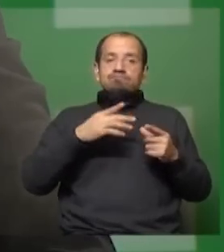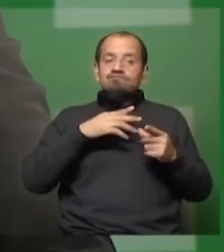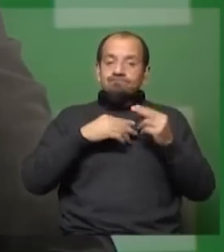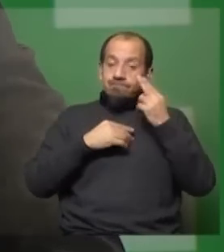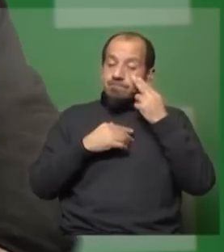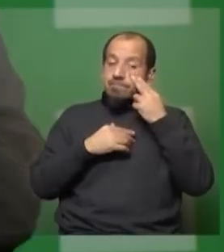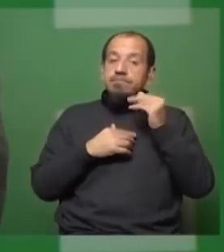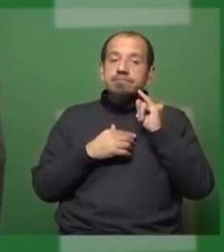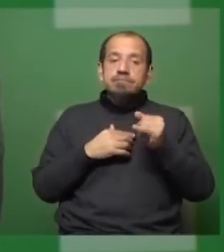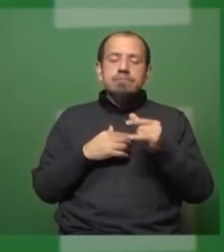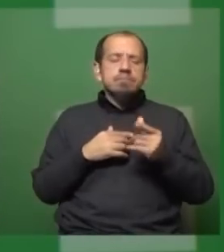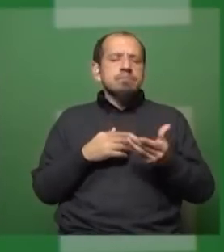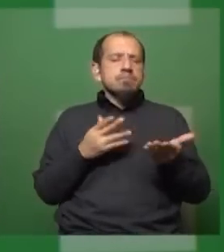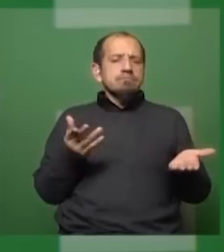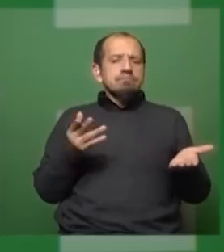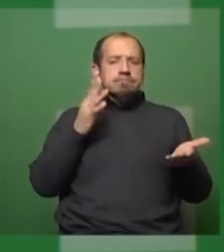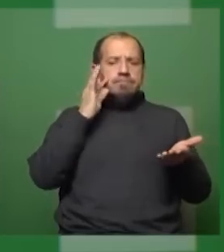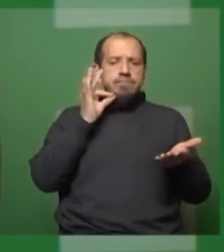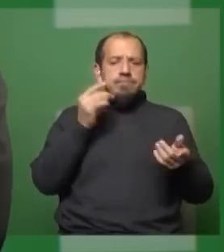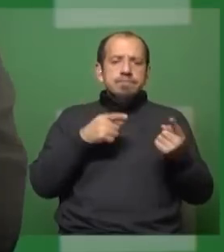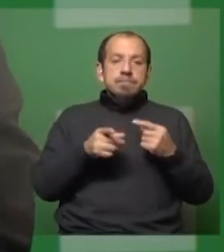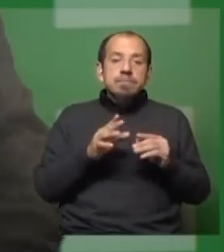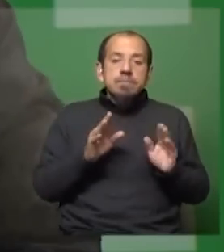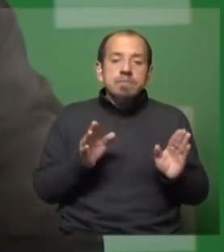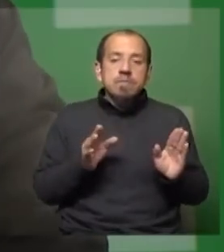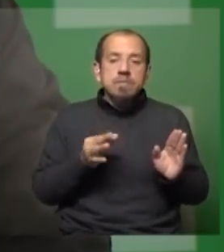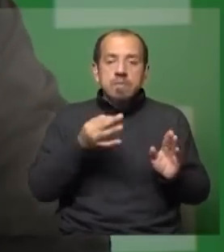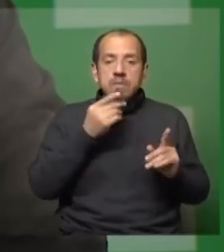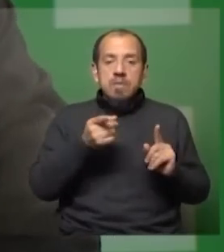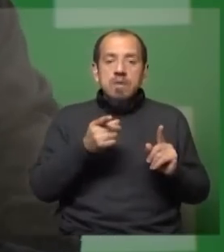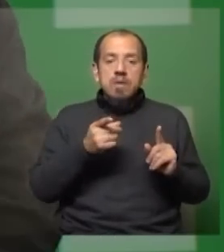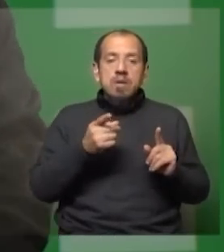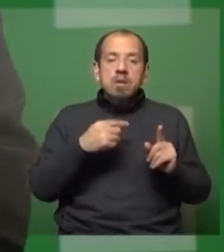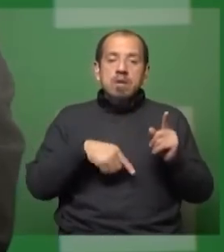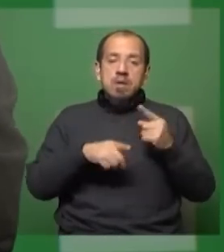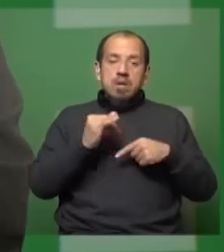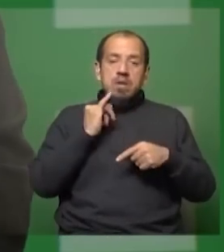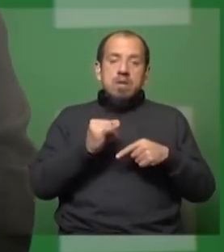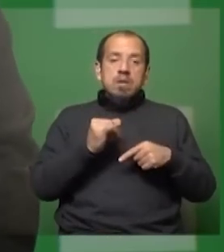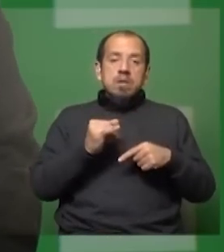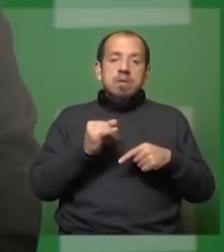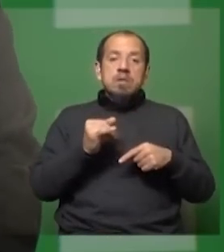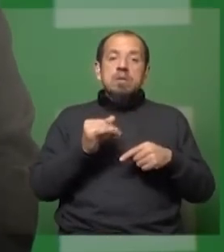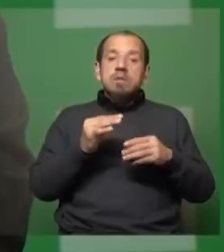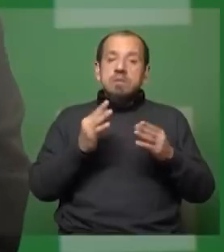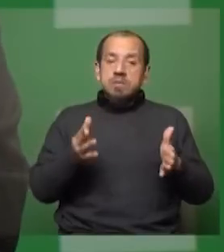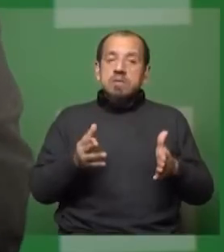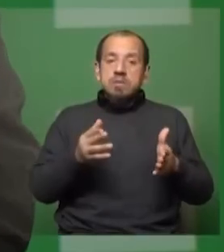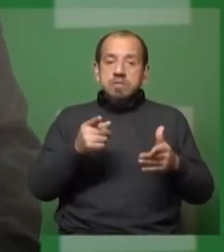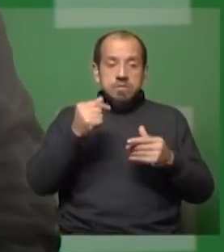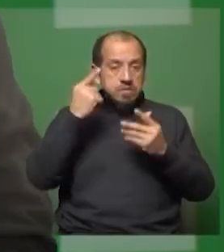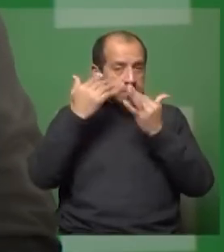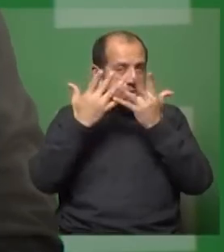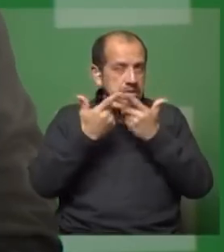y y nos estamos perdiendo la oportunidad yo no voy a decir de subirme al estribo pero sí de influir en la estrategia